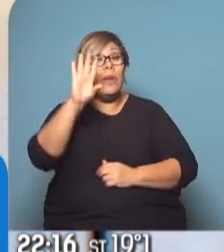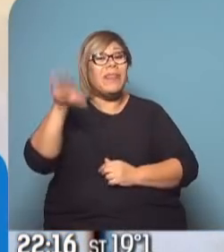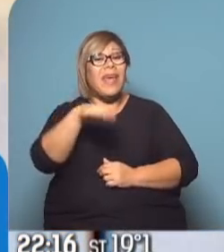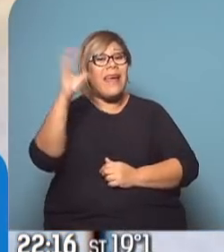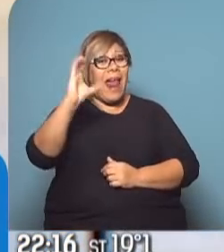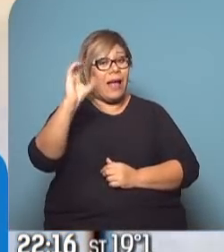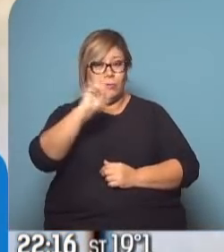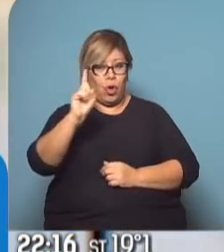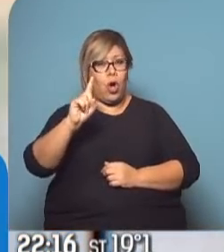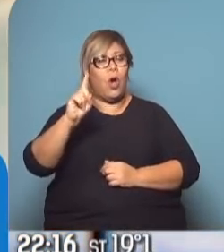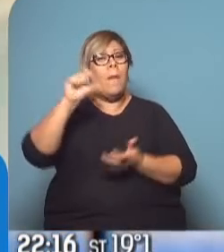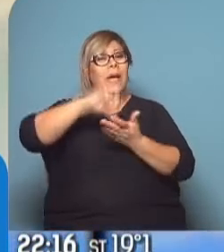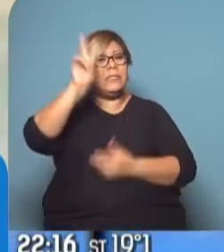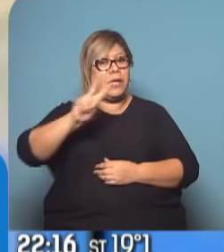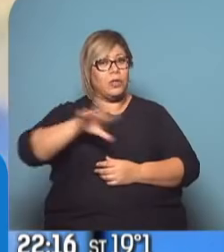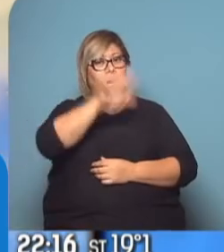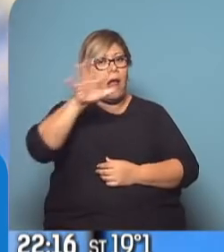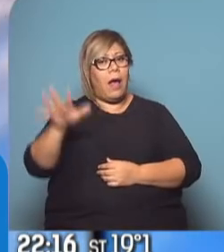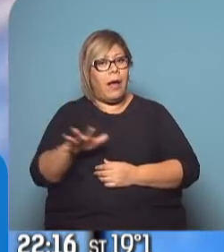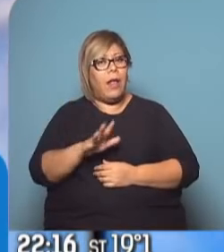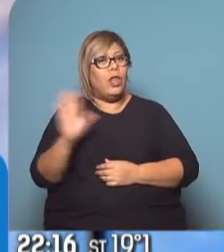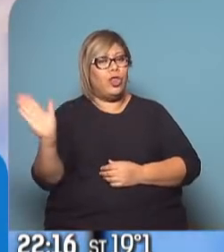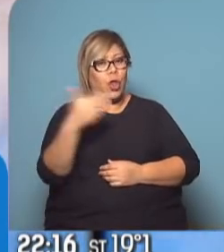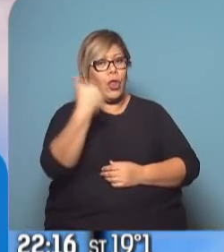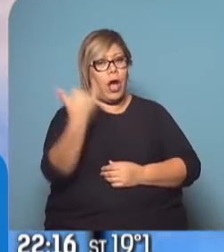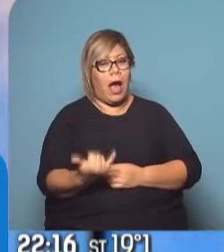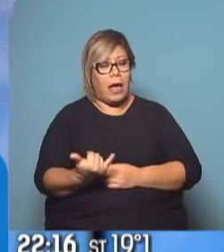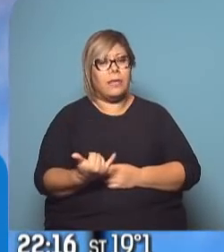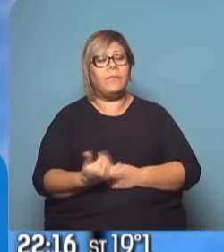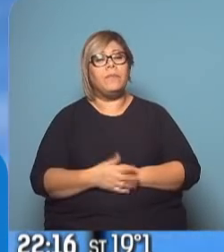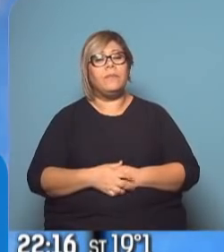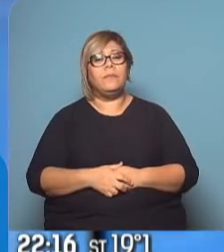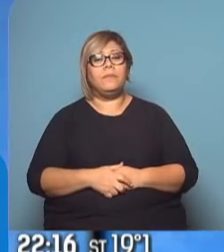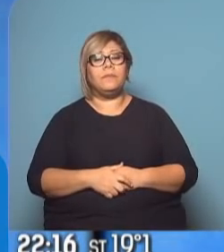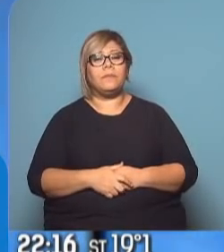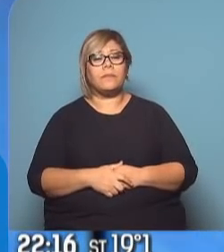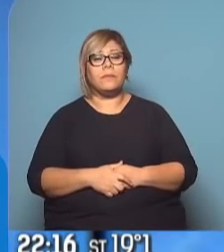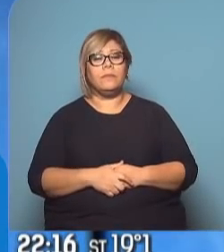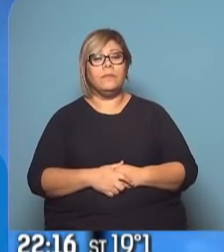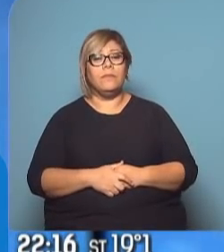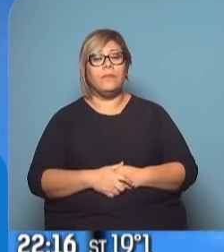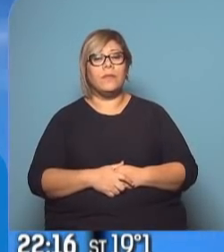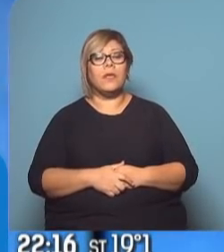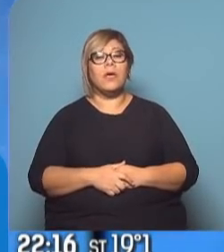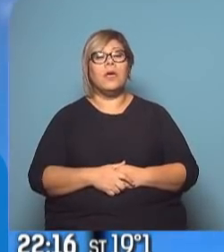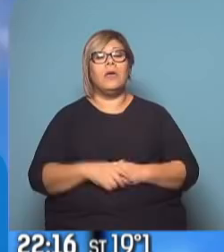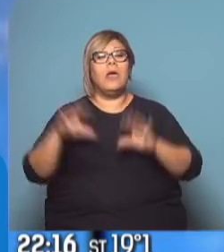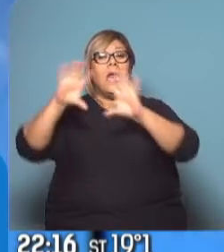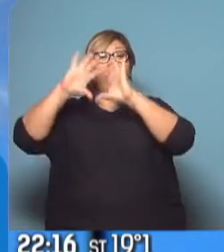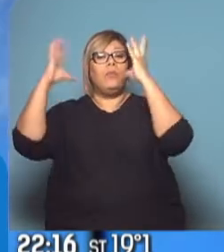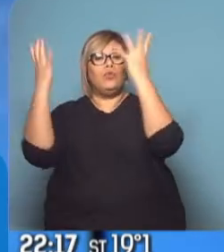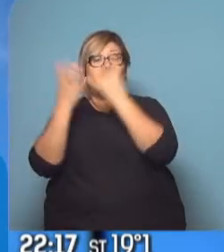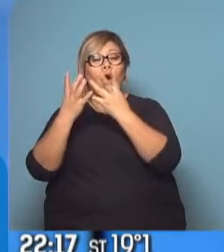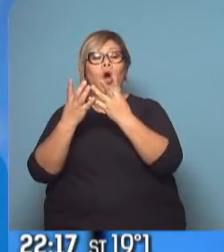grave, pero yo insisto en un aspecto que es fundamental y nos tiene que servir como lección. La comunidad interamericana